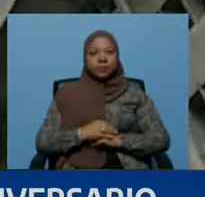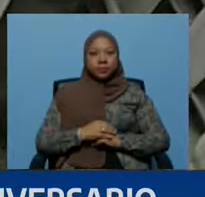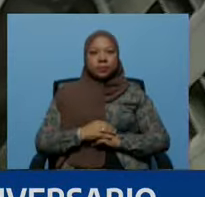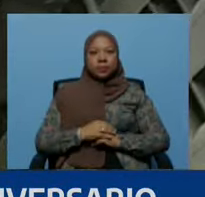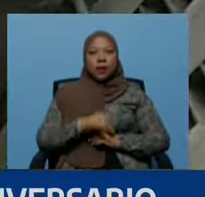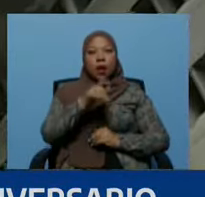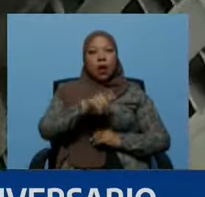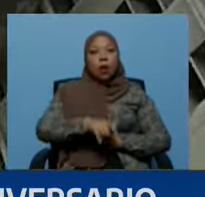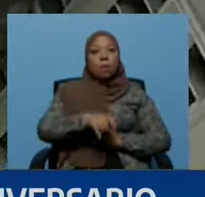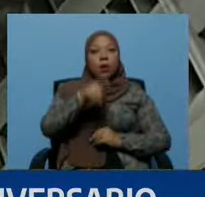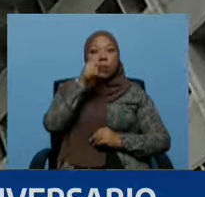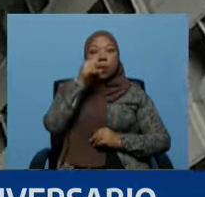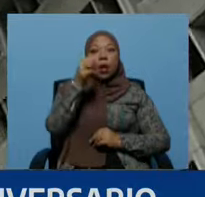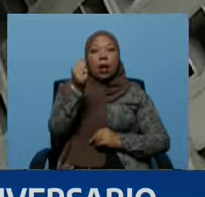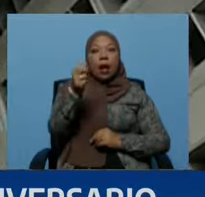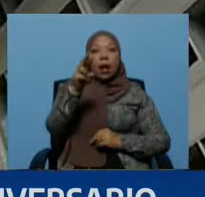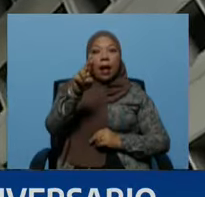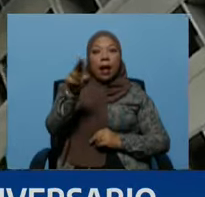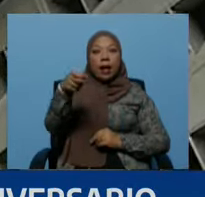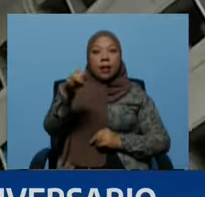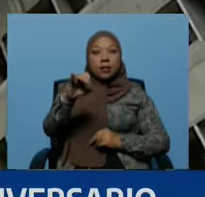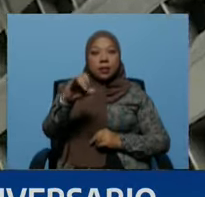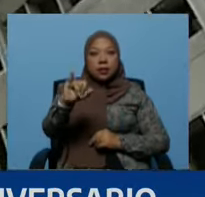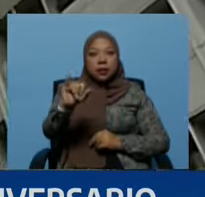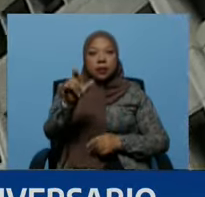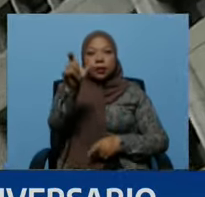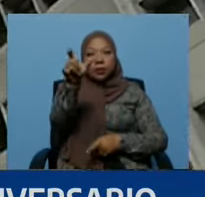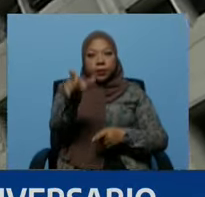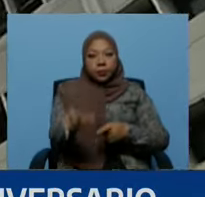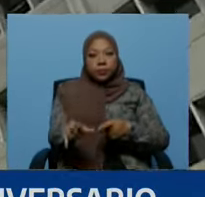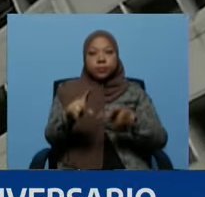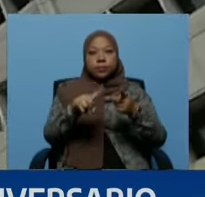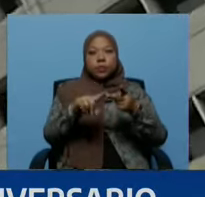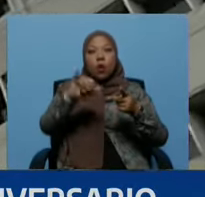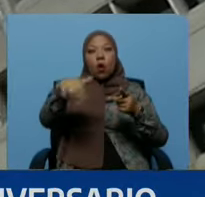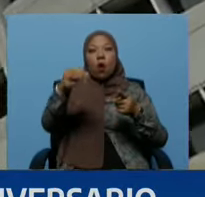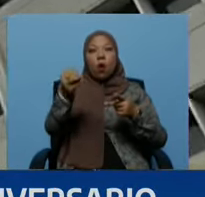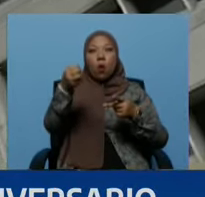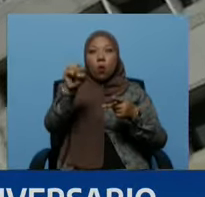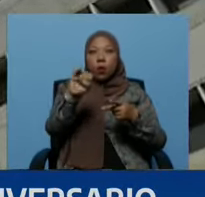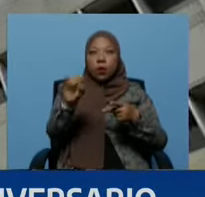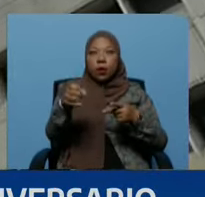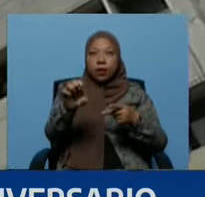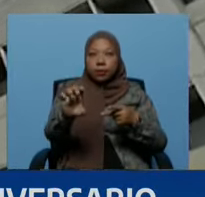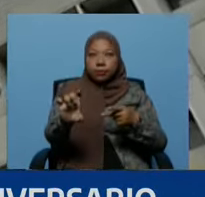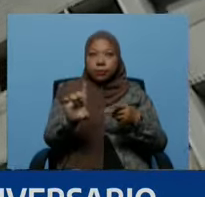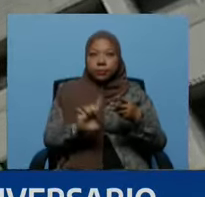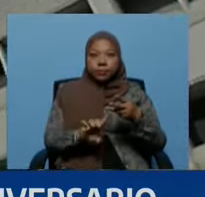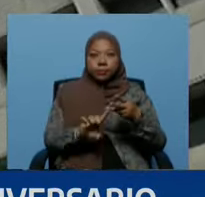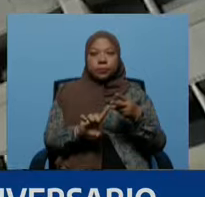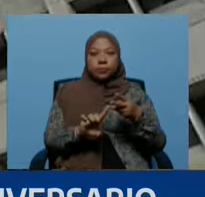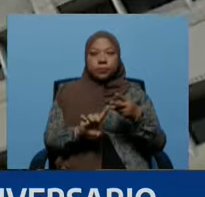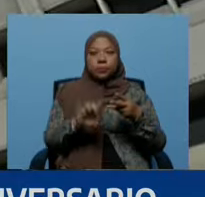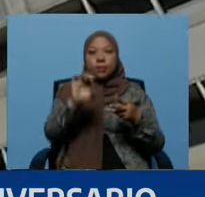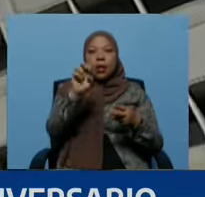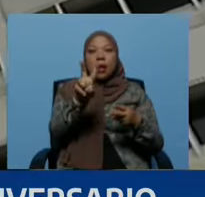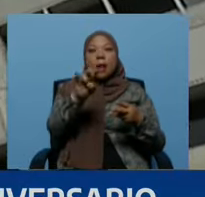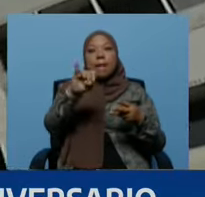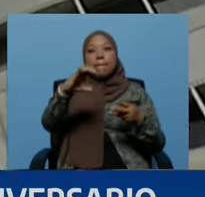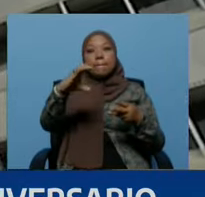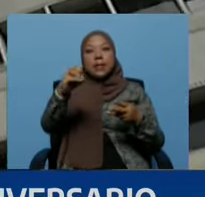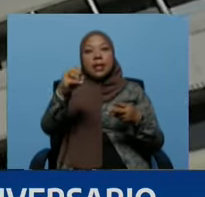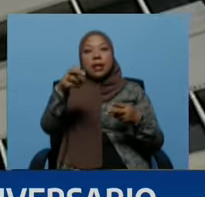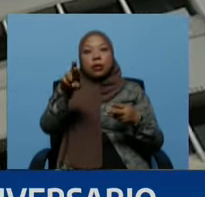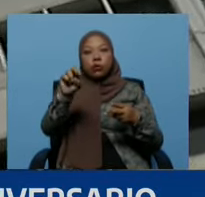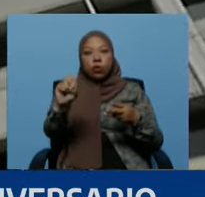Vicealmirante José Rafael Hernández Achi. Vicealmirante Jorge Alejandro Agüero Montes. Vicealmirante Víctor Hugo